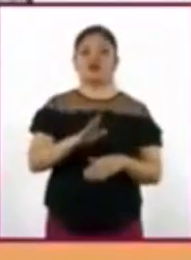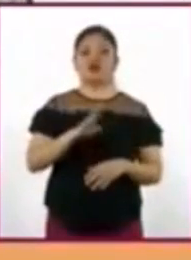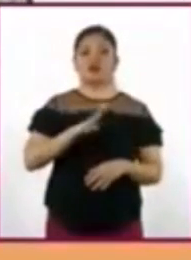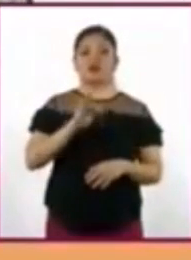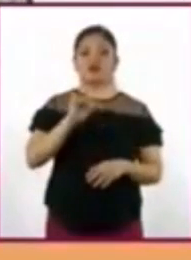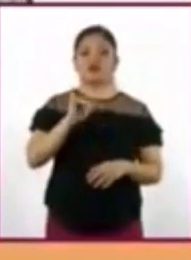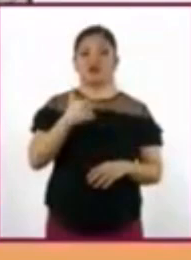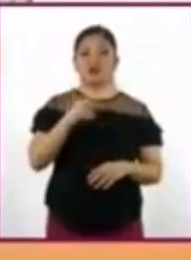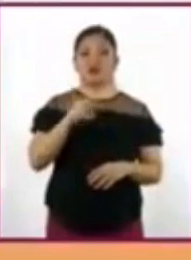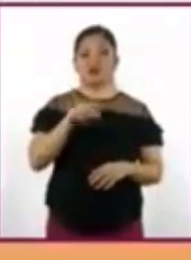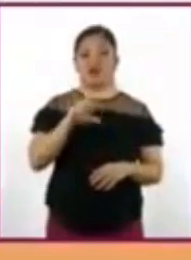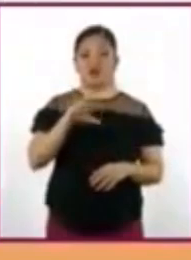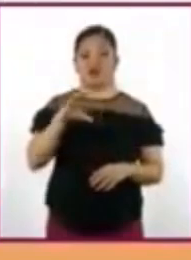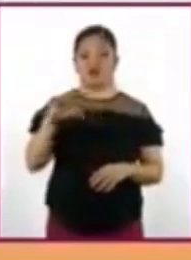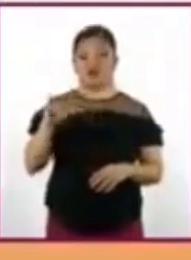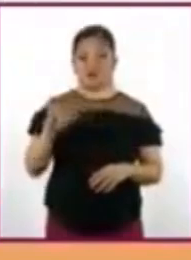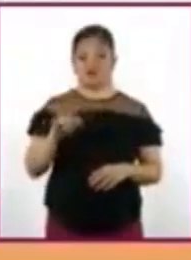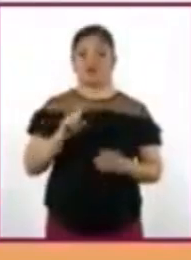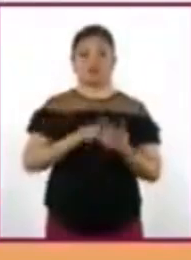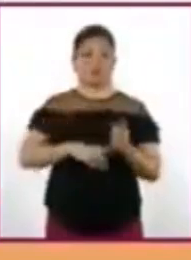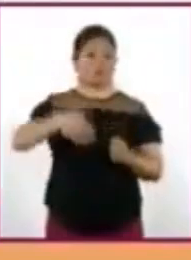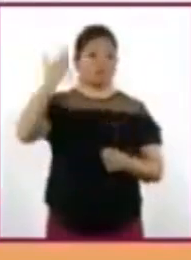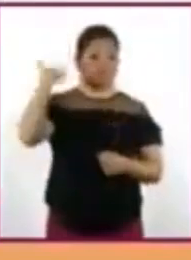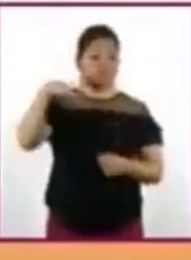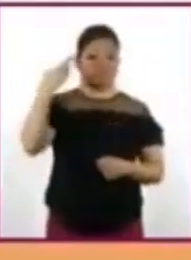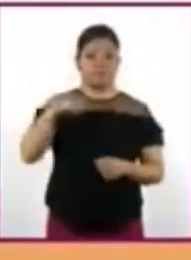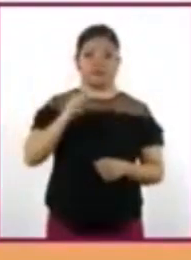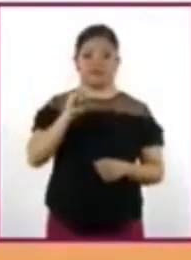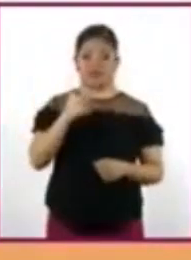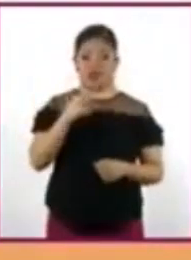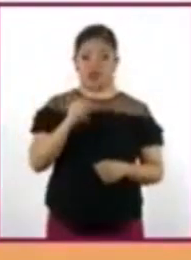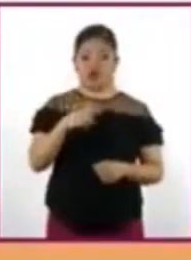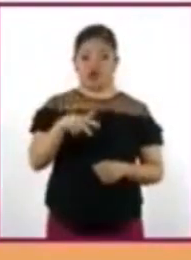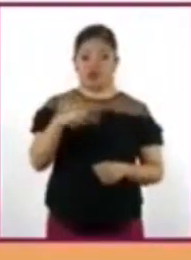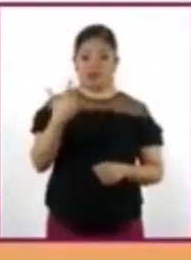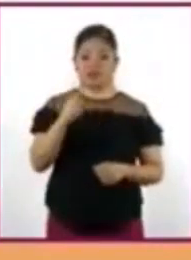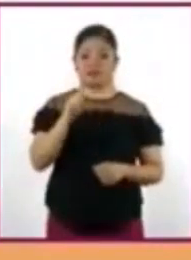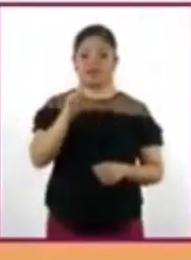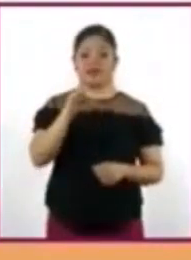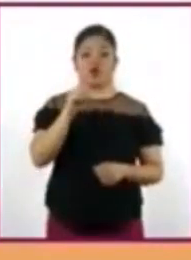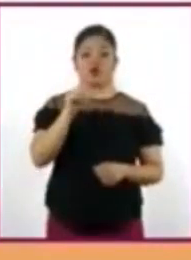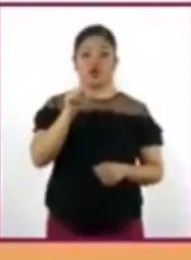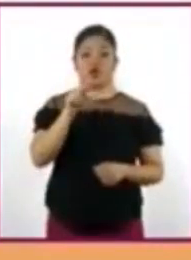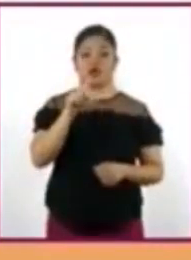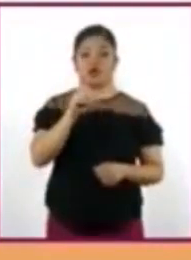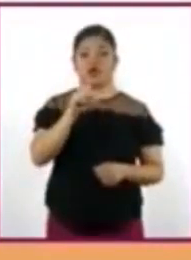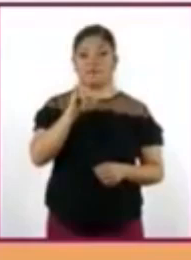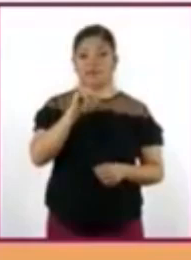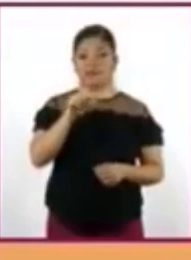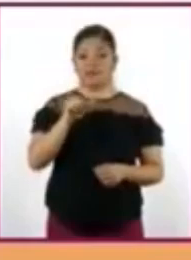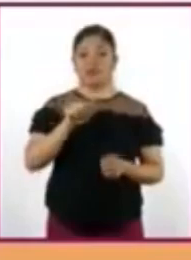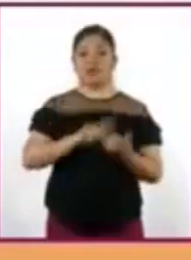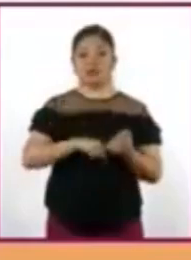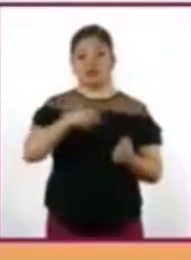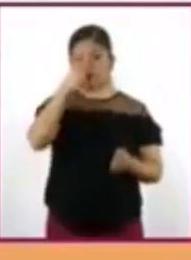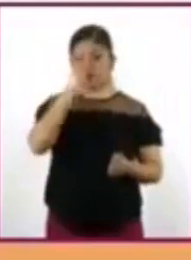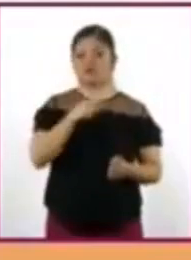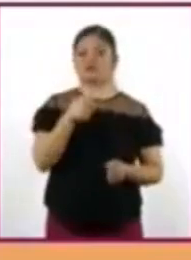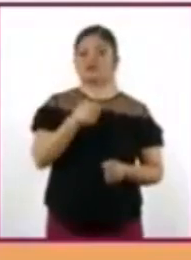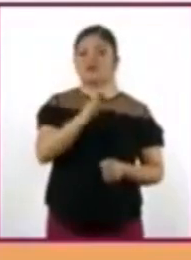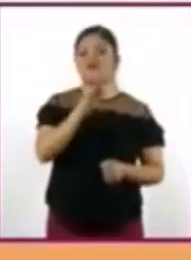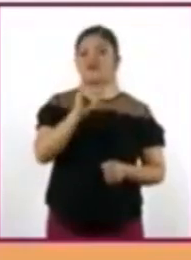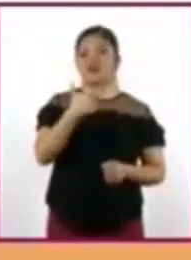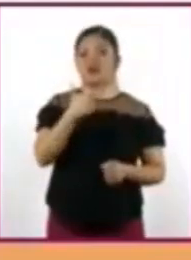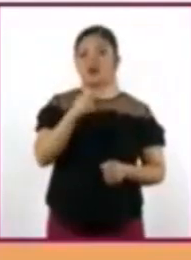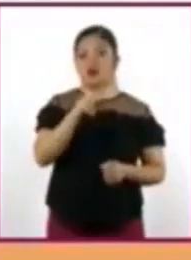Fibonacci. Cuenta la historia que en el siglo XIII, Leonardo de Pisa, mejor conocido por Fibonacci, utilizó